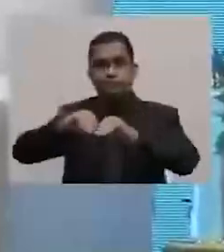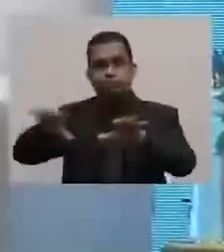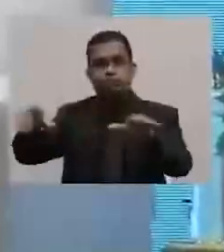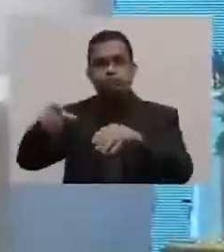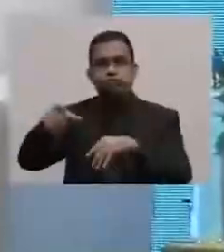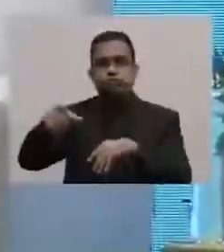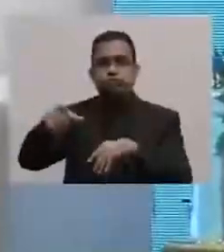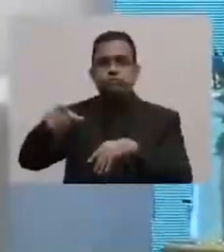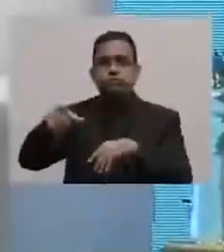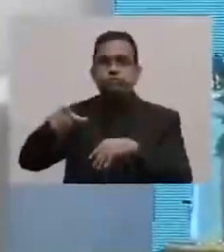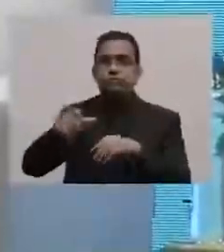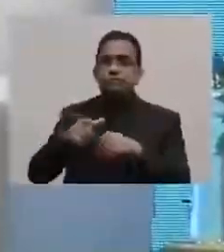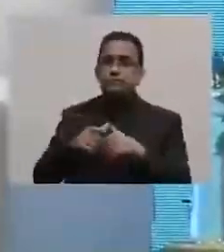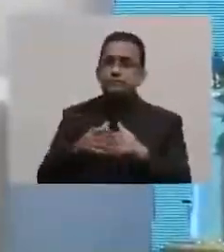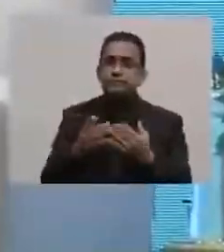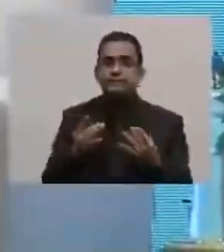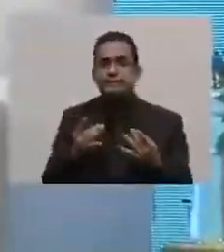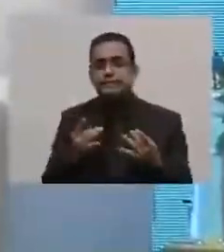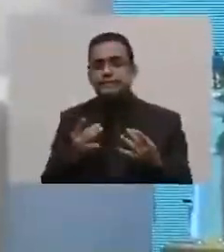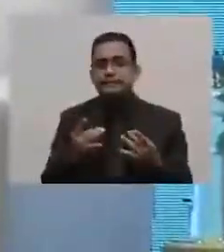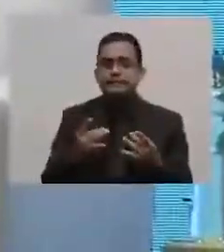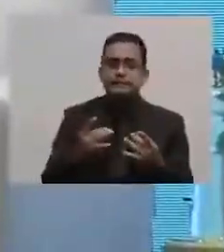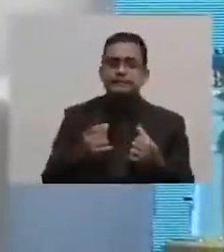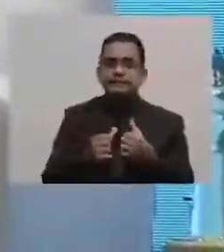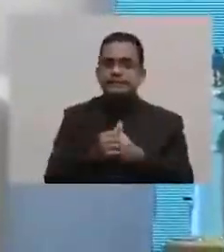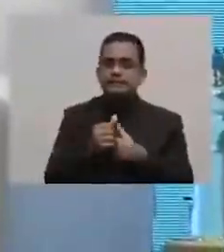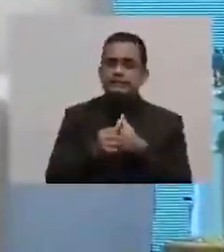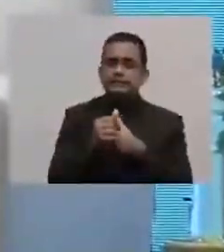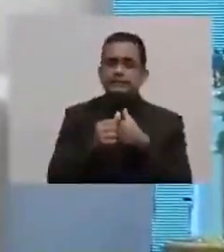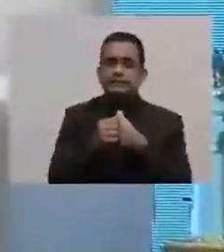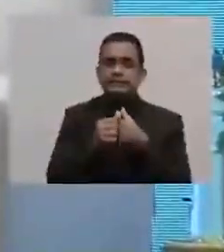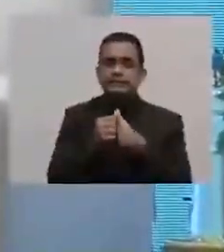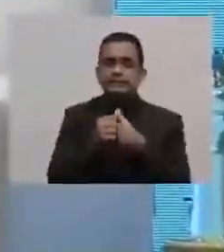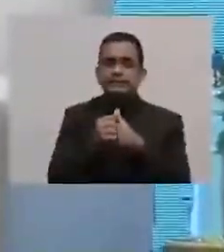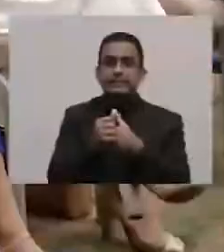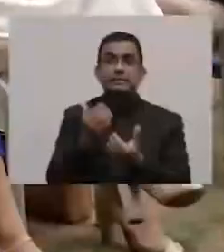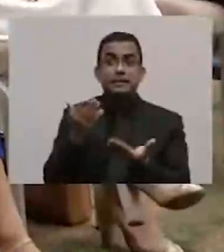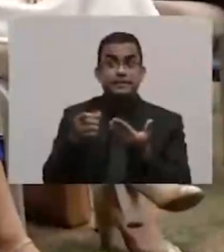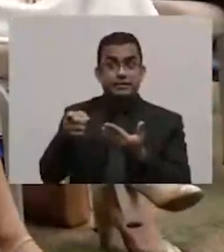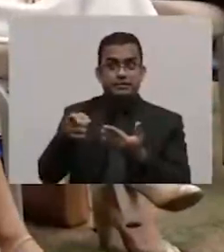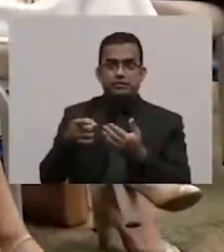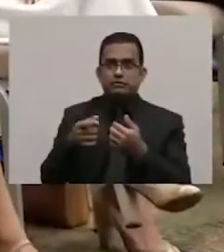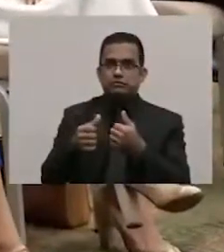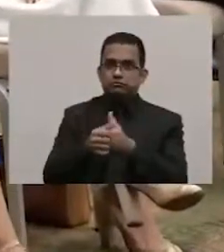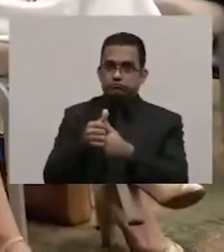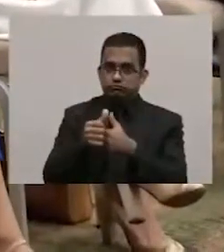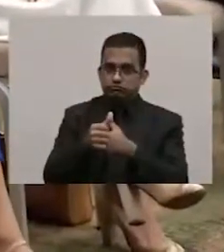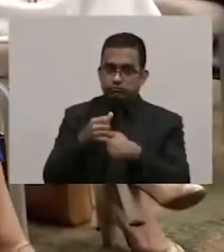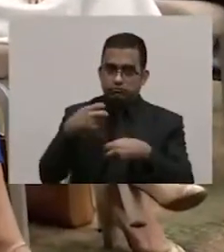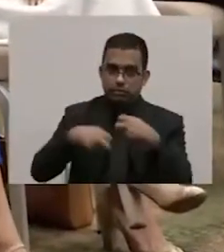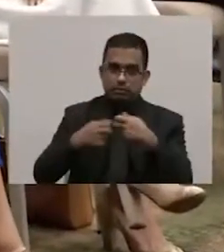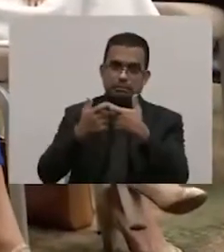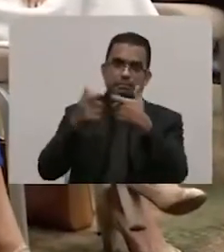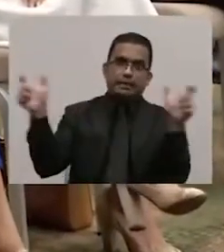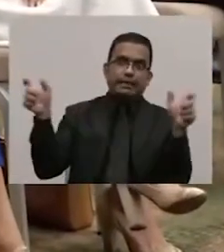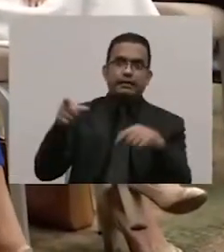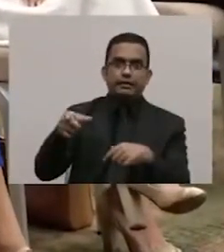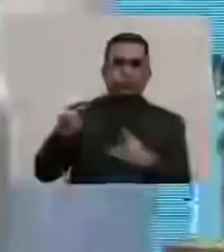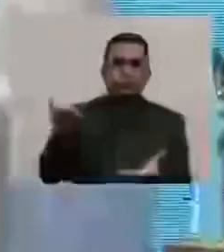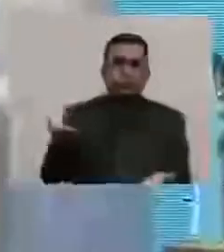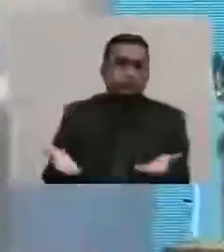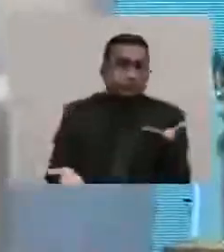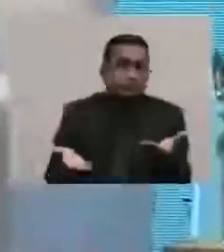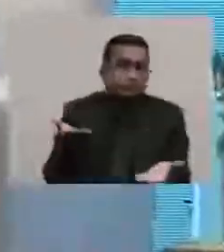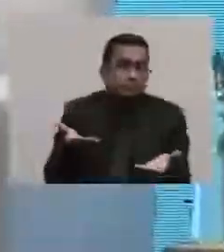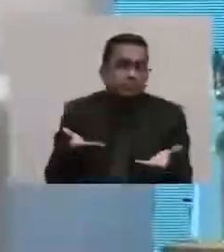está apuntando, que existe ahí. Tal vez no sabe de qué tamaño es. Uno de los casos más emblemáticos